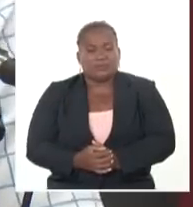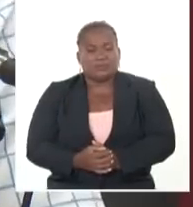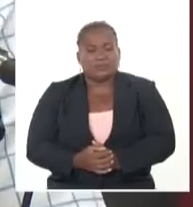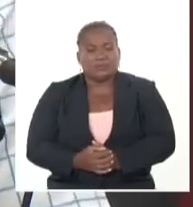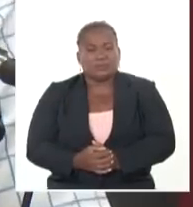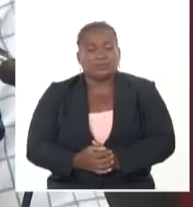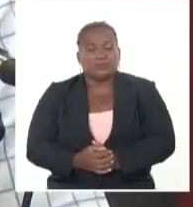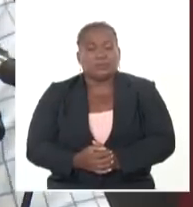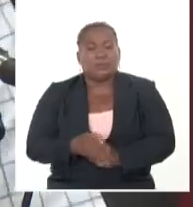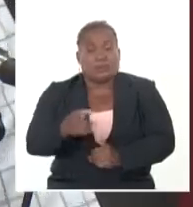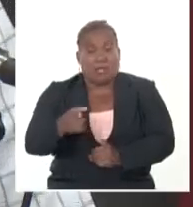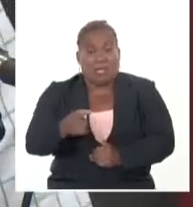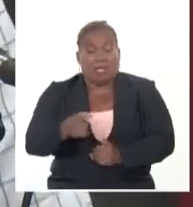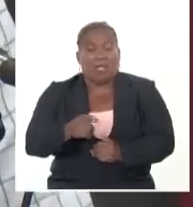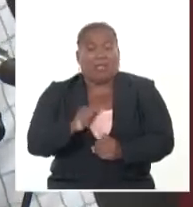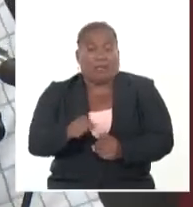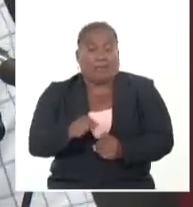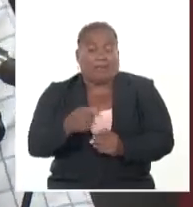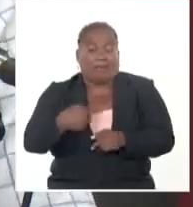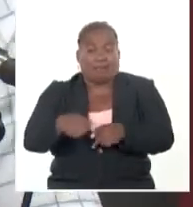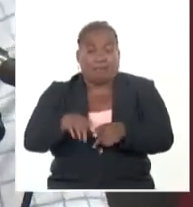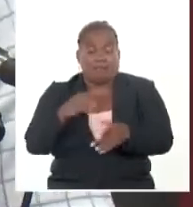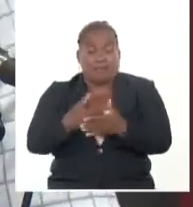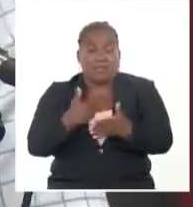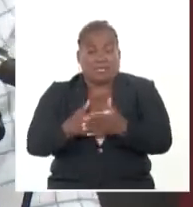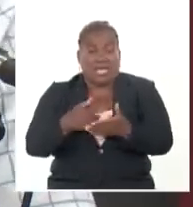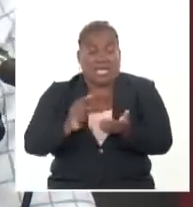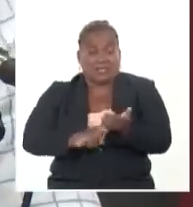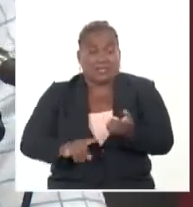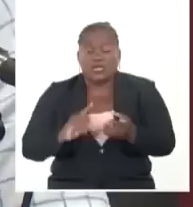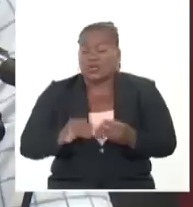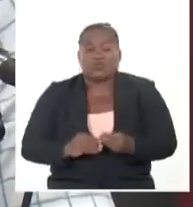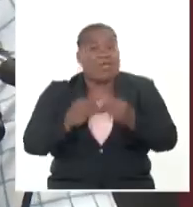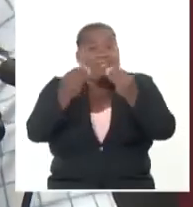de bloques de generación distribuida que incluso no les ha podido llegar el diésel para